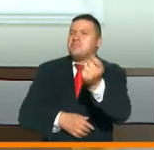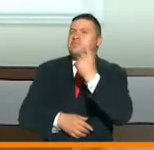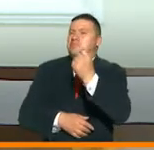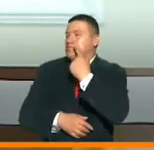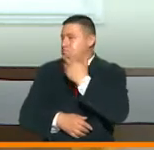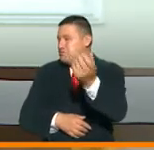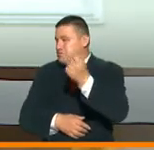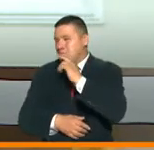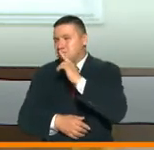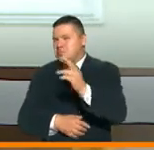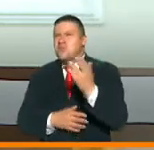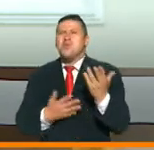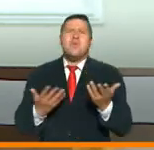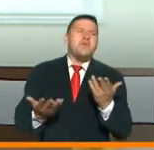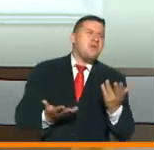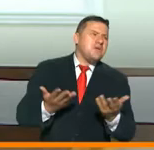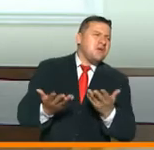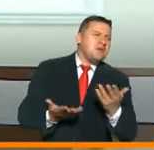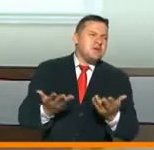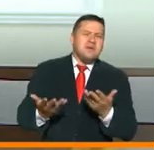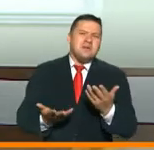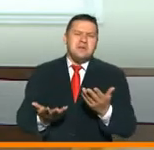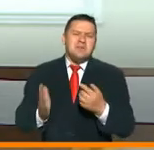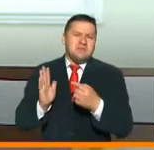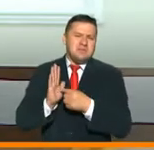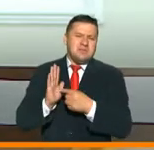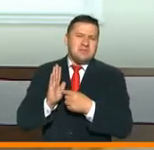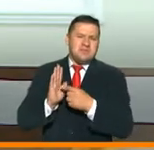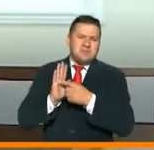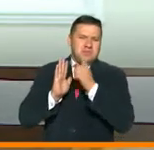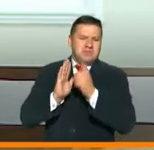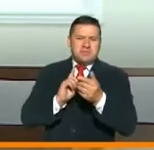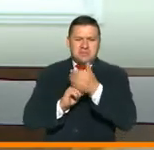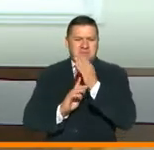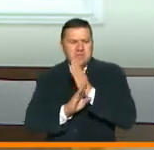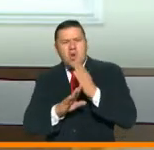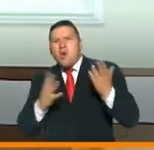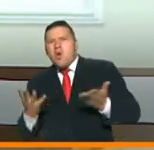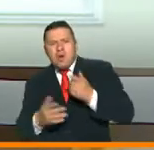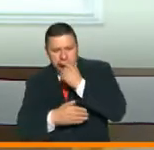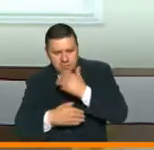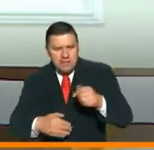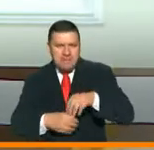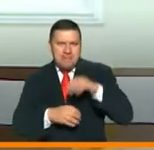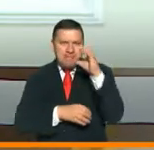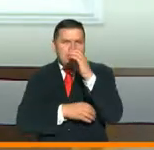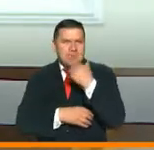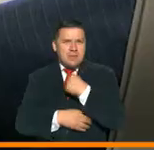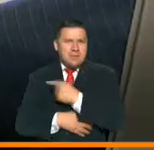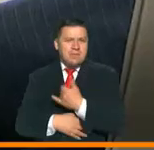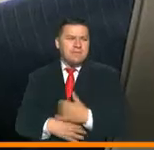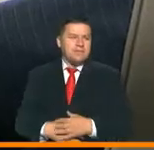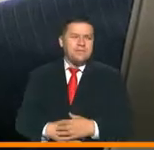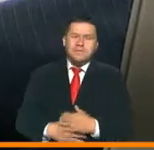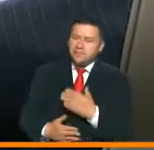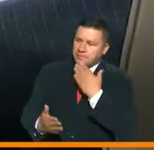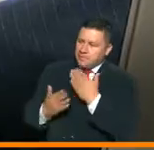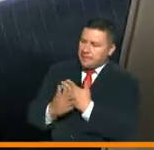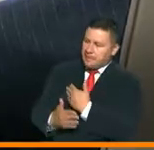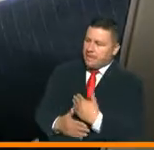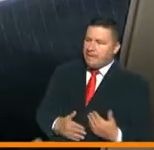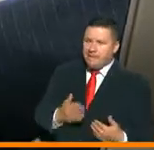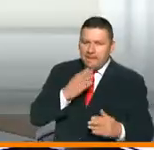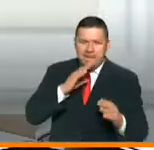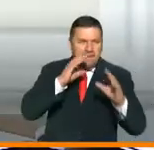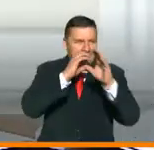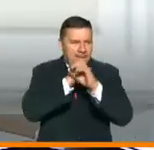envían, nos dicen, bueno, ¿cómo es? ¿Cuáles son esas medidas de protección con las que los niños de Colombia pueden contar? Gracias, presidente.